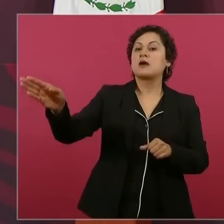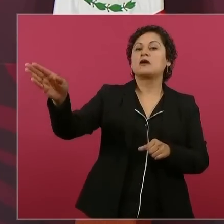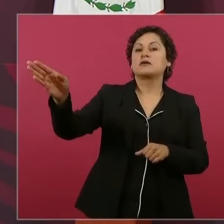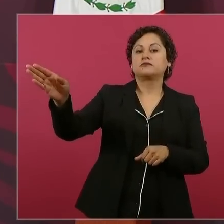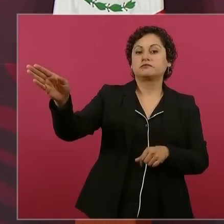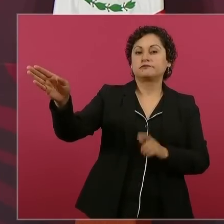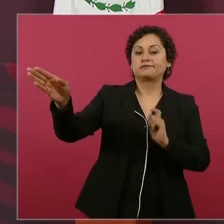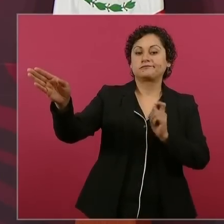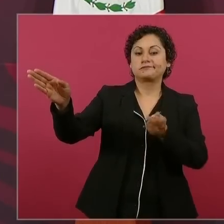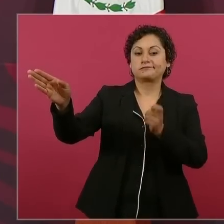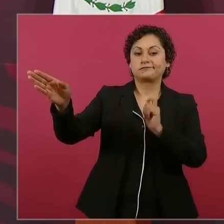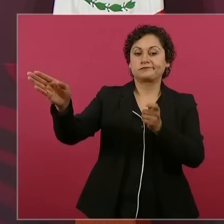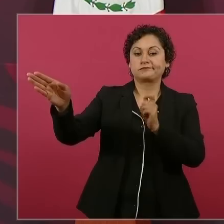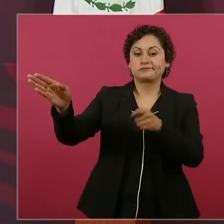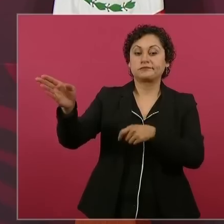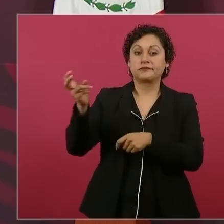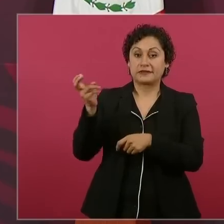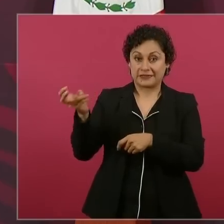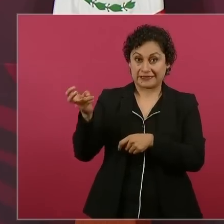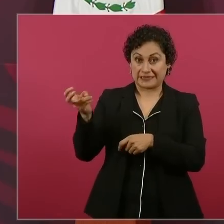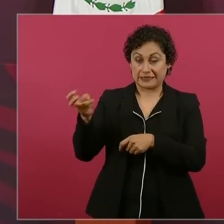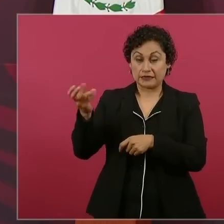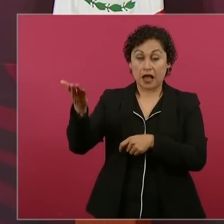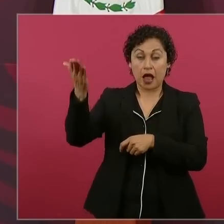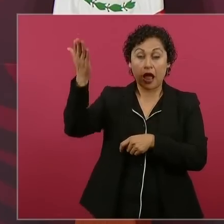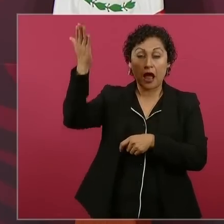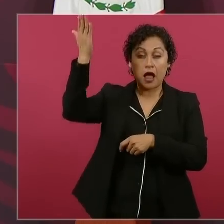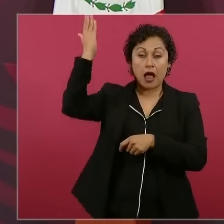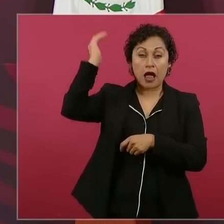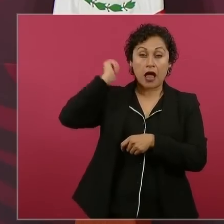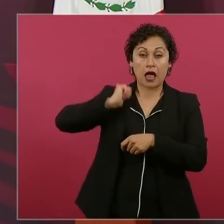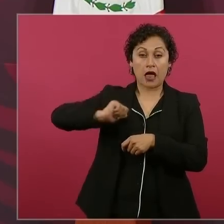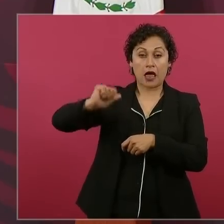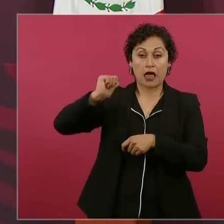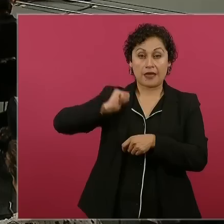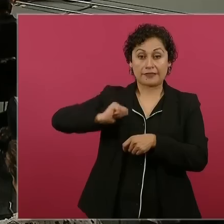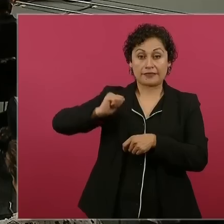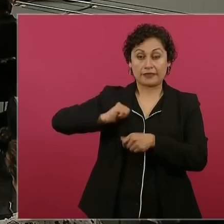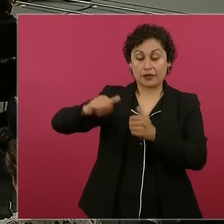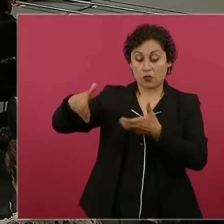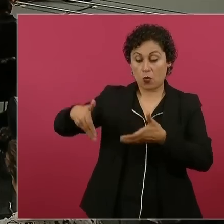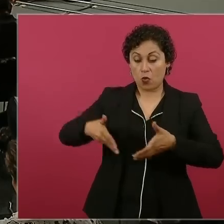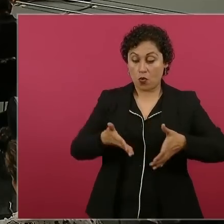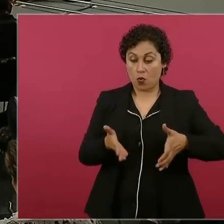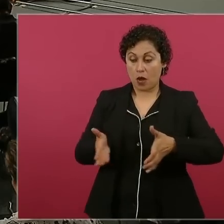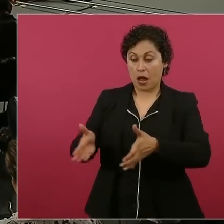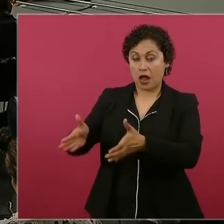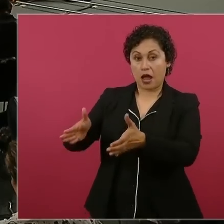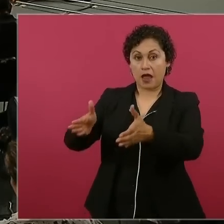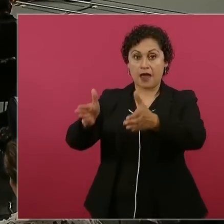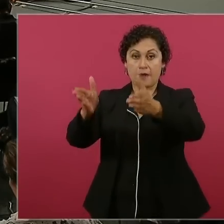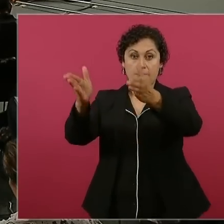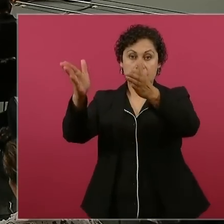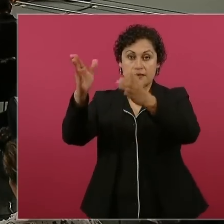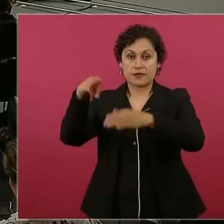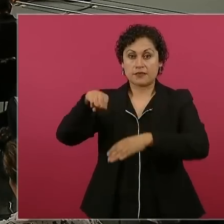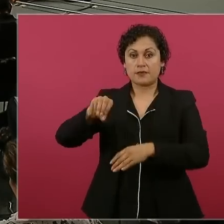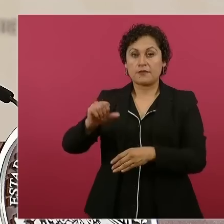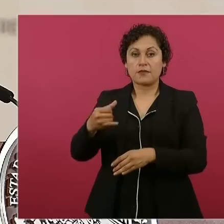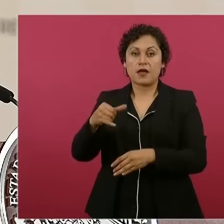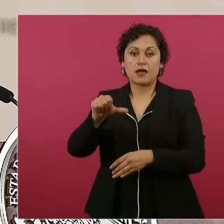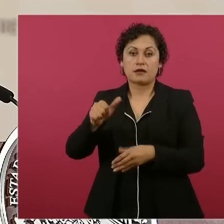esta era la gran avenida, la gran autopista de los mayas.